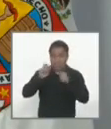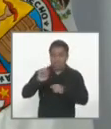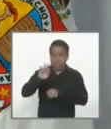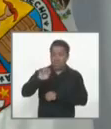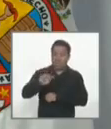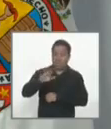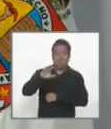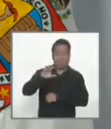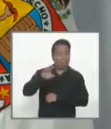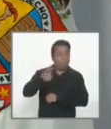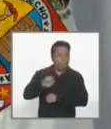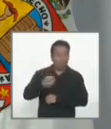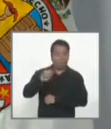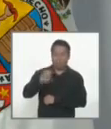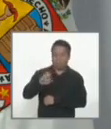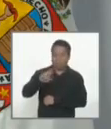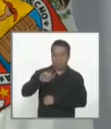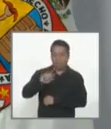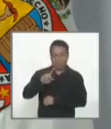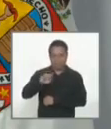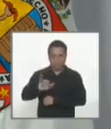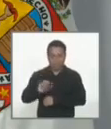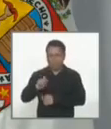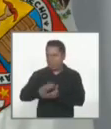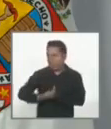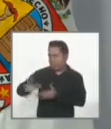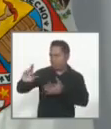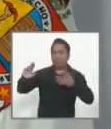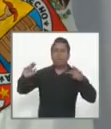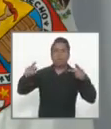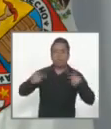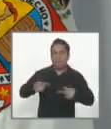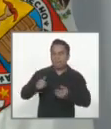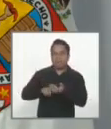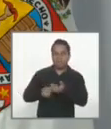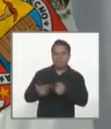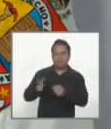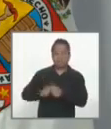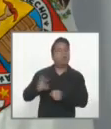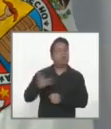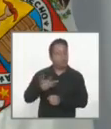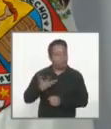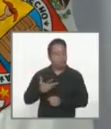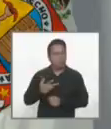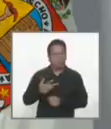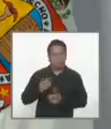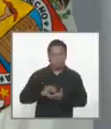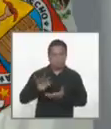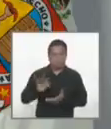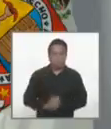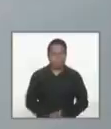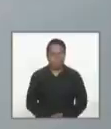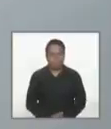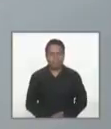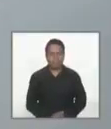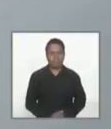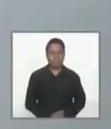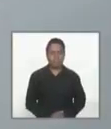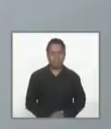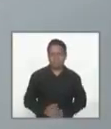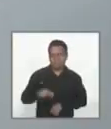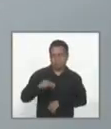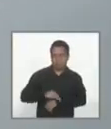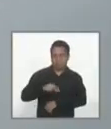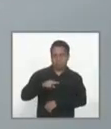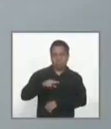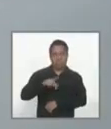y afortunadamente en la mayoría de los hospitales se cuenta con este tratamiento. Muchas gracias. Doctor